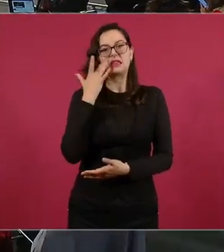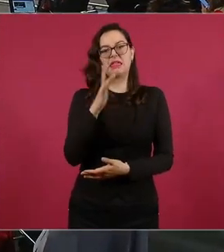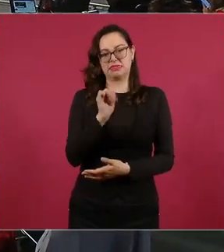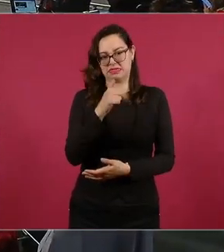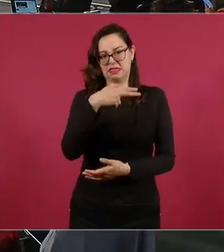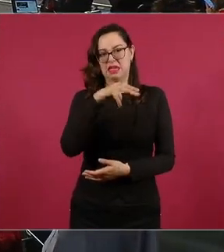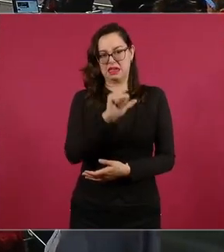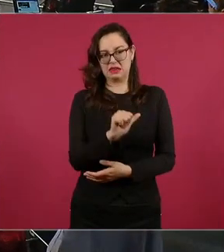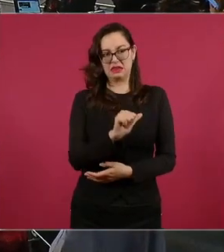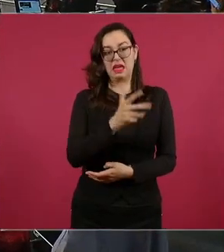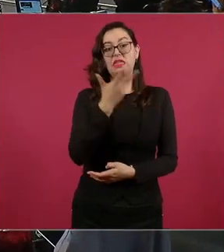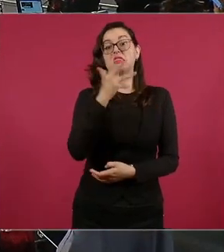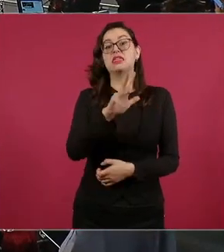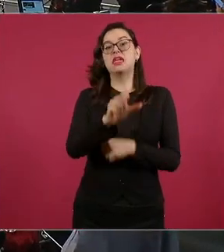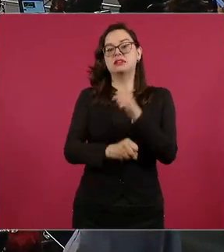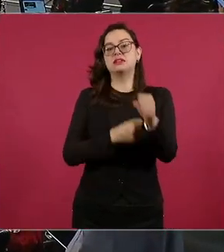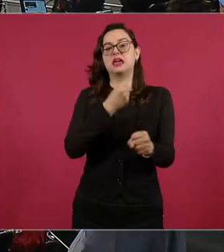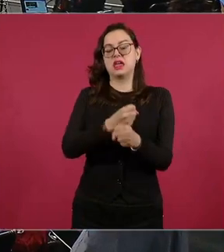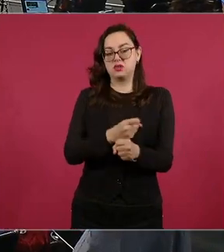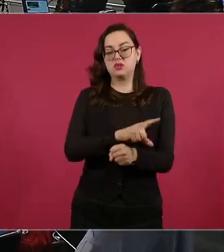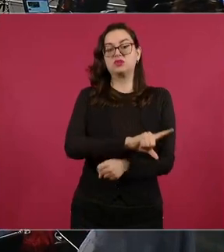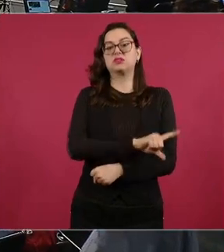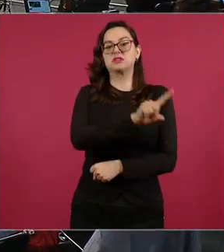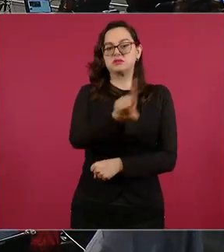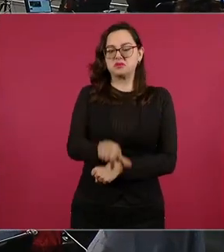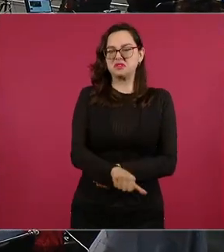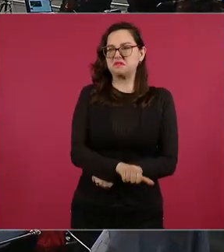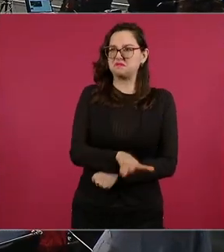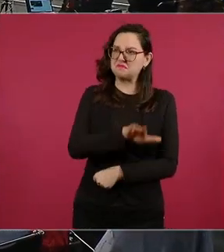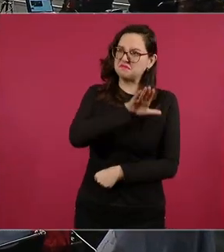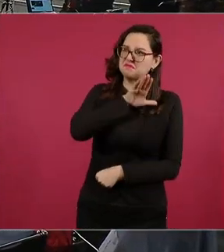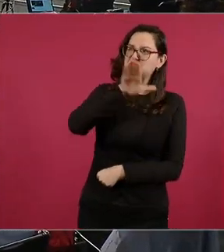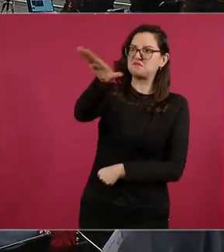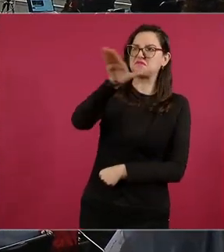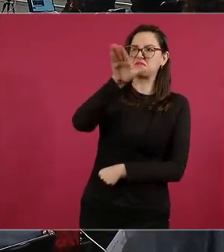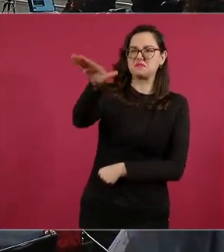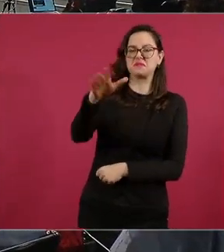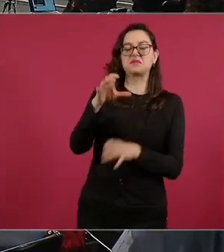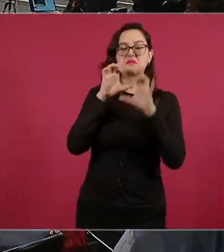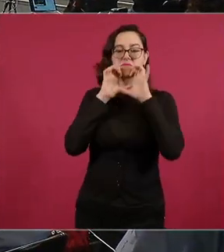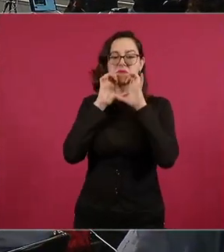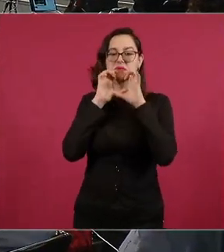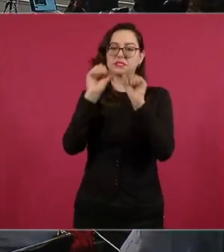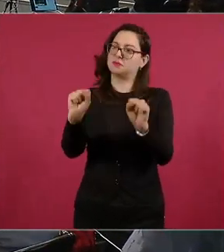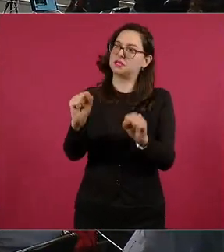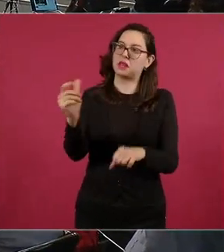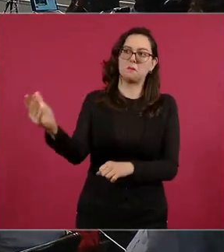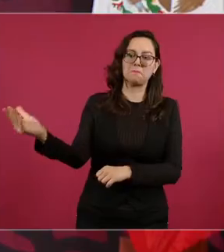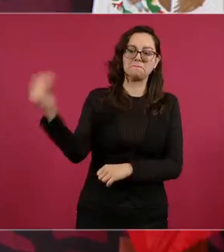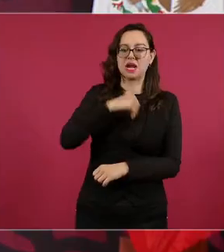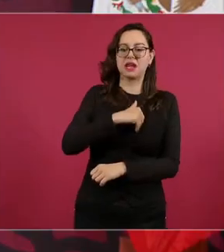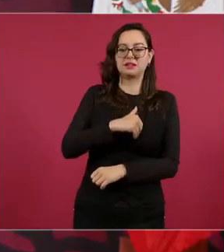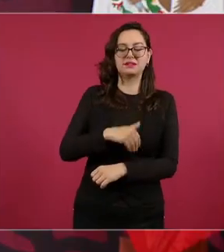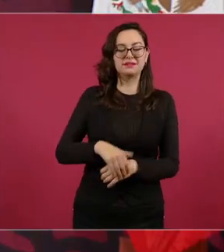a Santana o 10 años posteriores van a buscar a Maximiliano igual